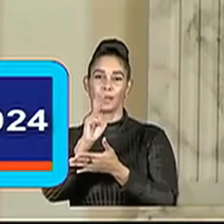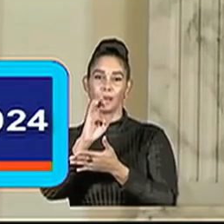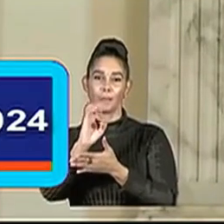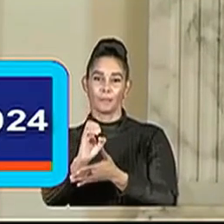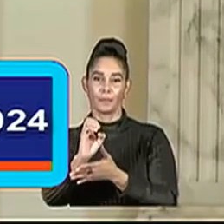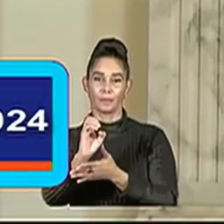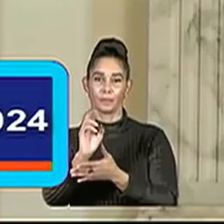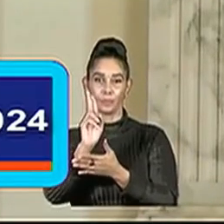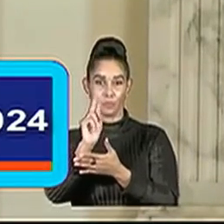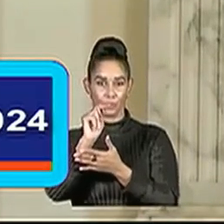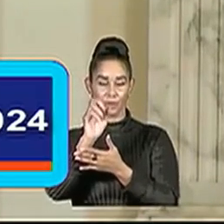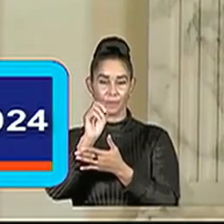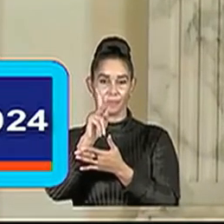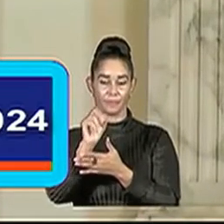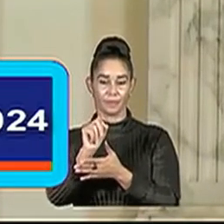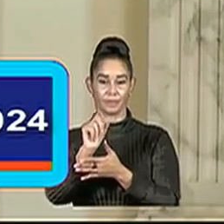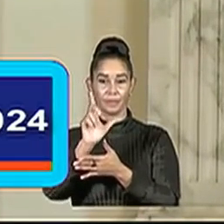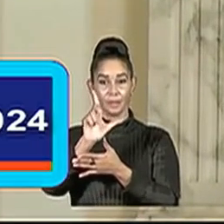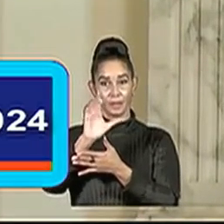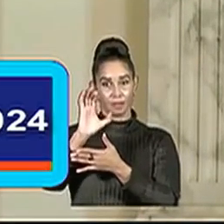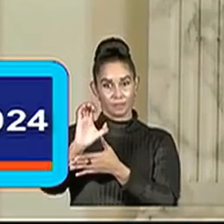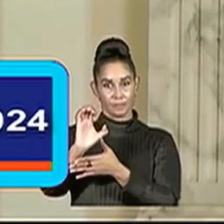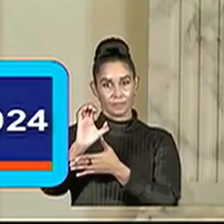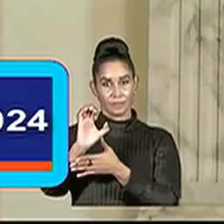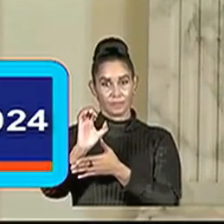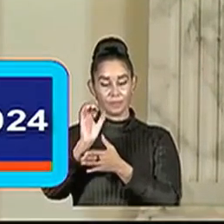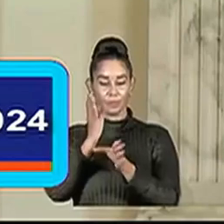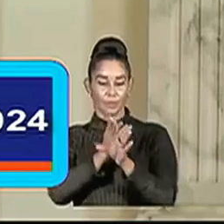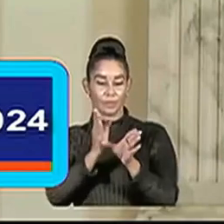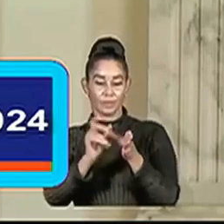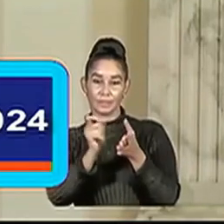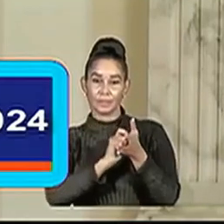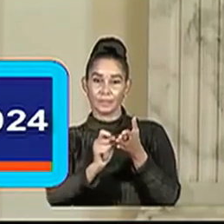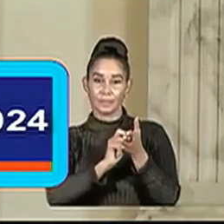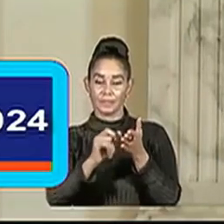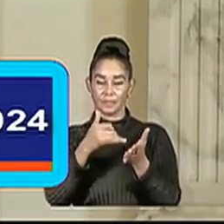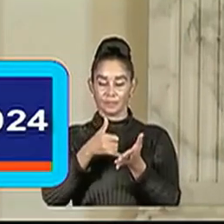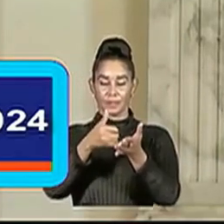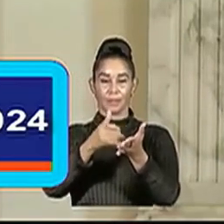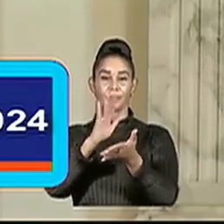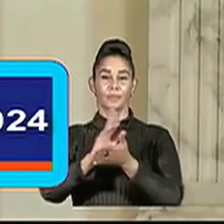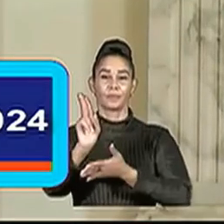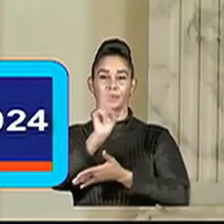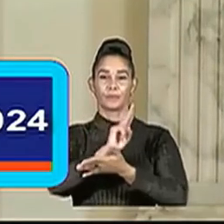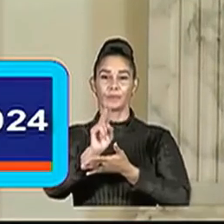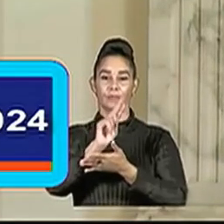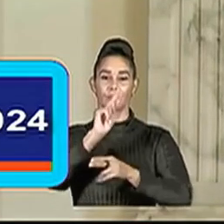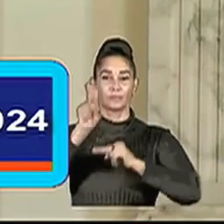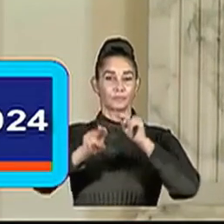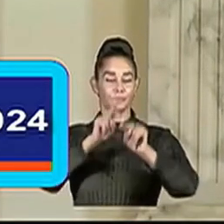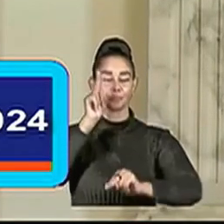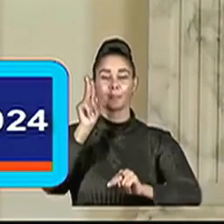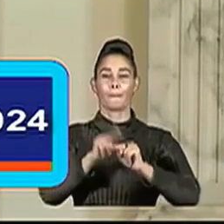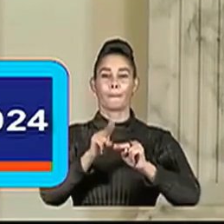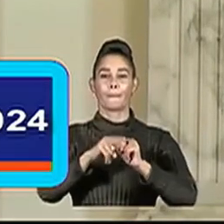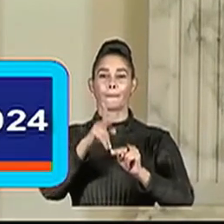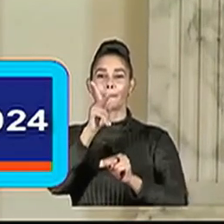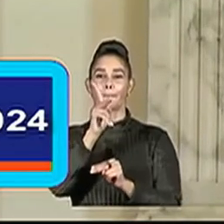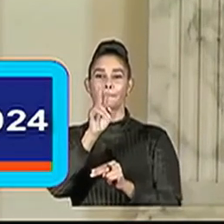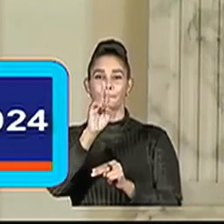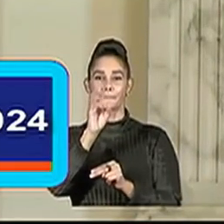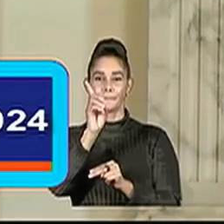UNAPET. Tiene licenciatura en Filosofía y Letras de la Universidad Nacional Pedro